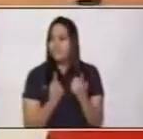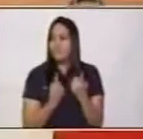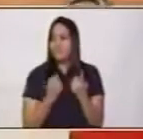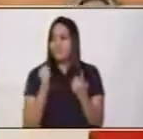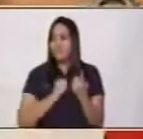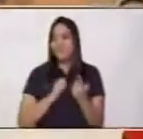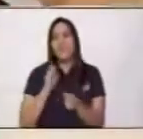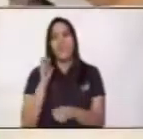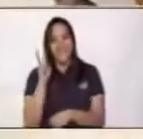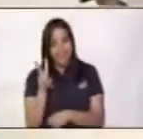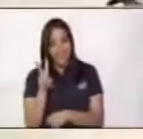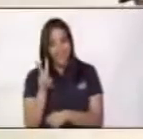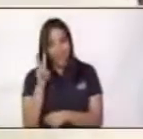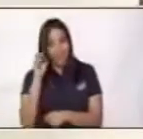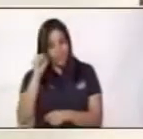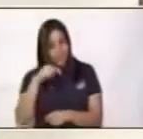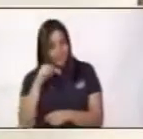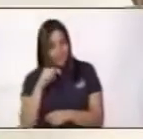2.